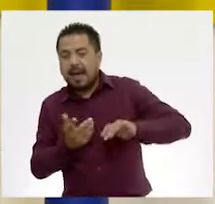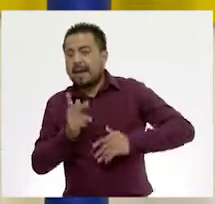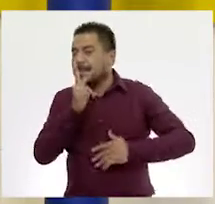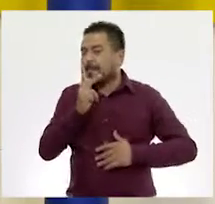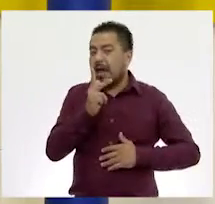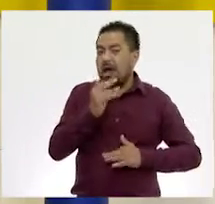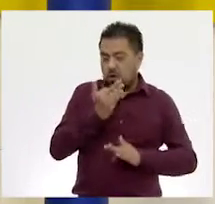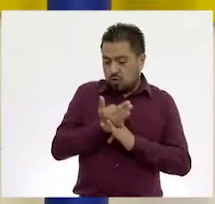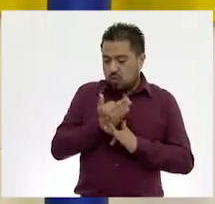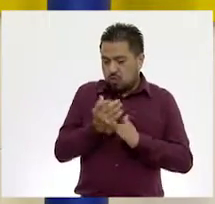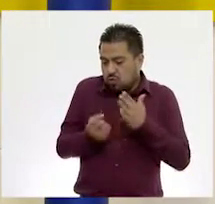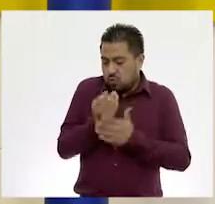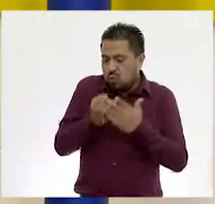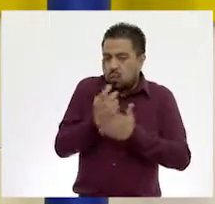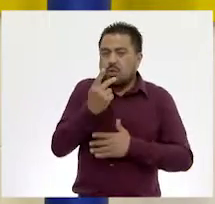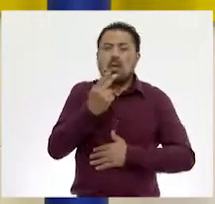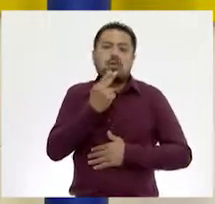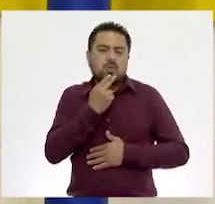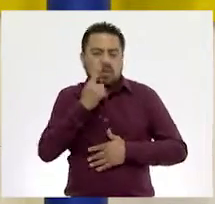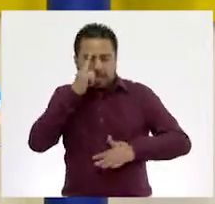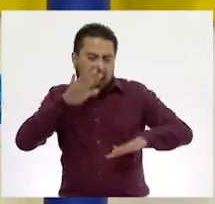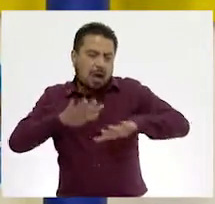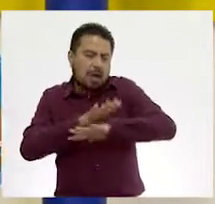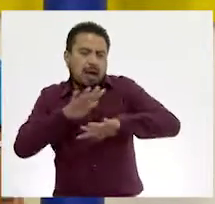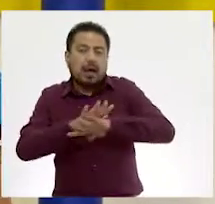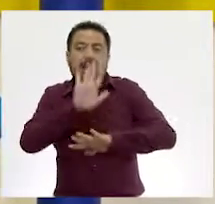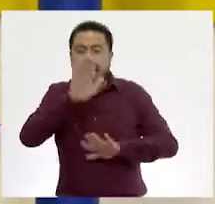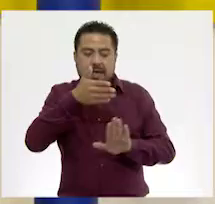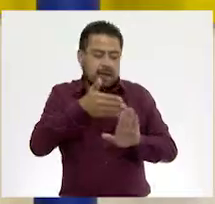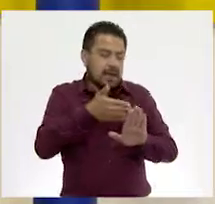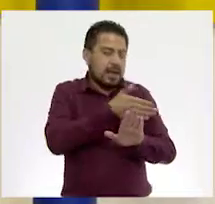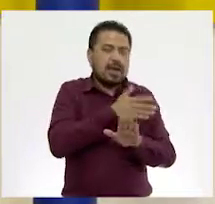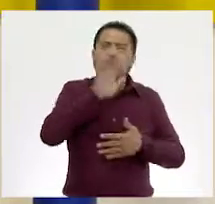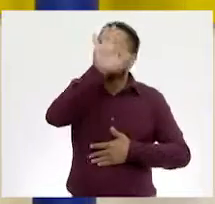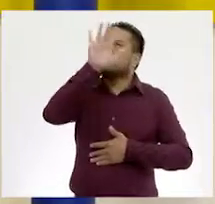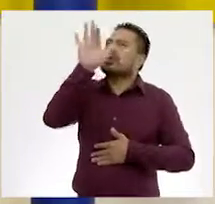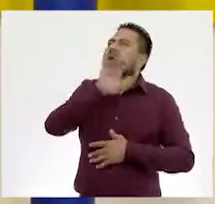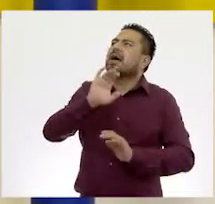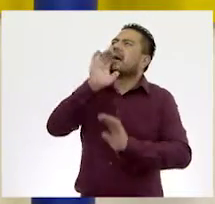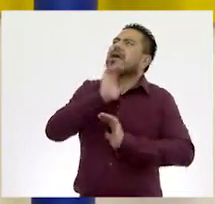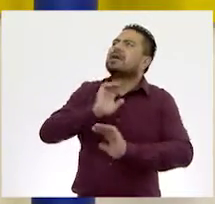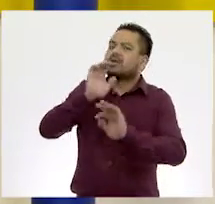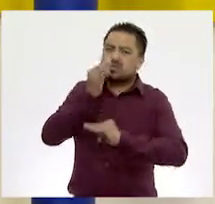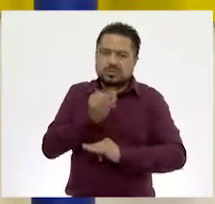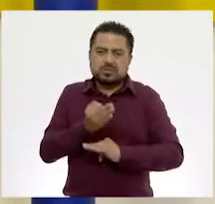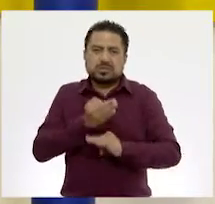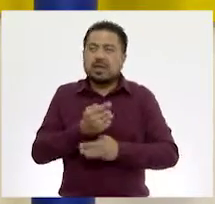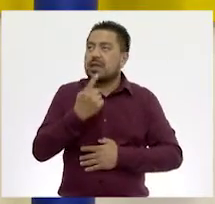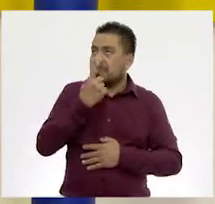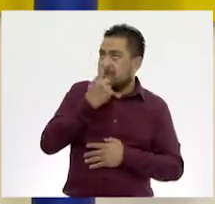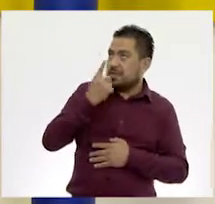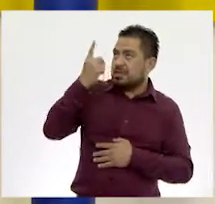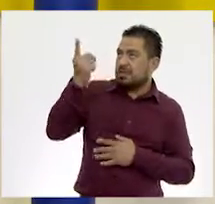a utilizar para cambiar. Pero antes vamos a leer nuestra canción. Y